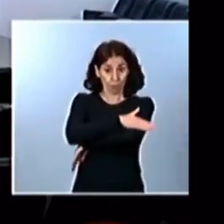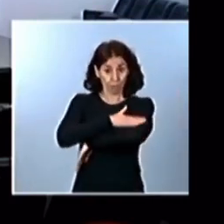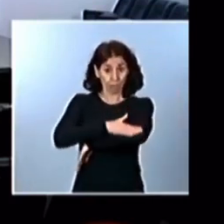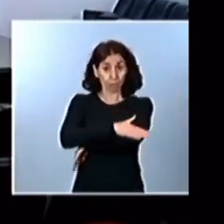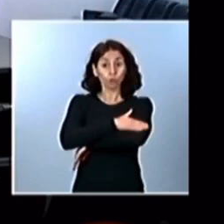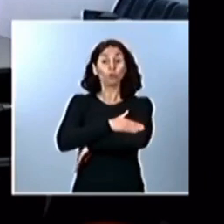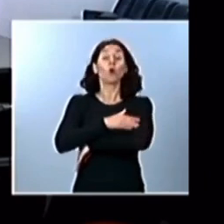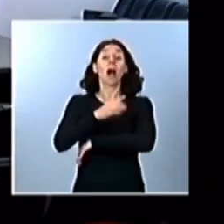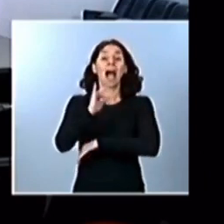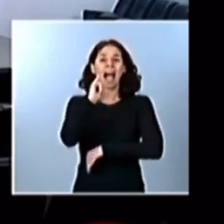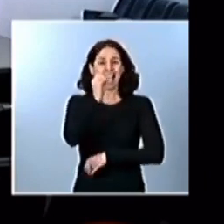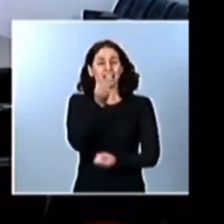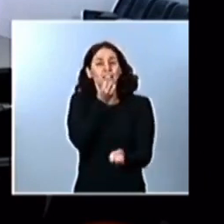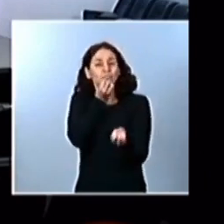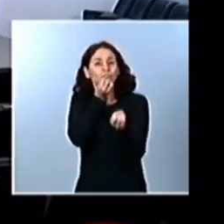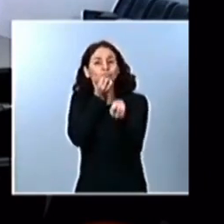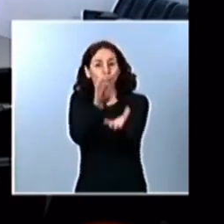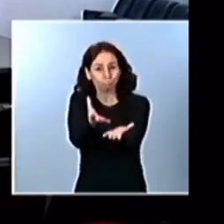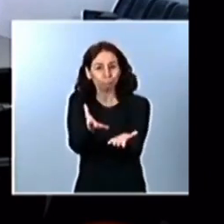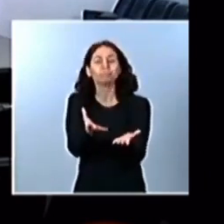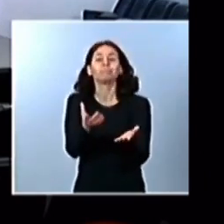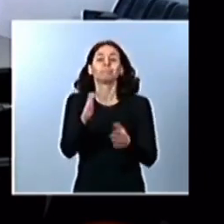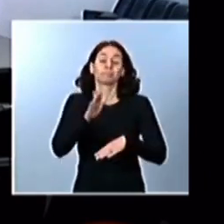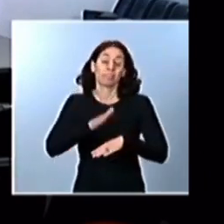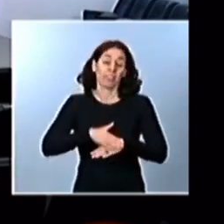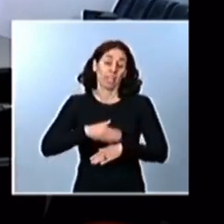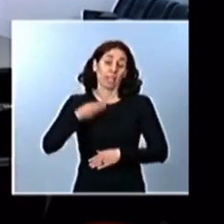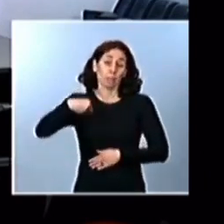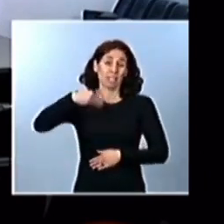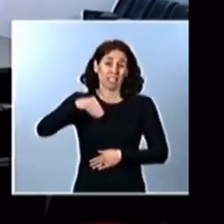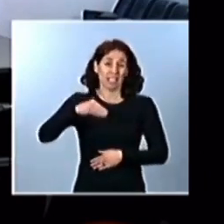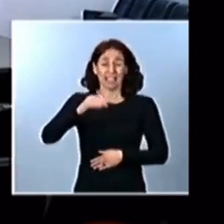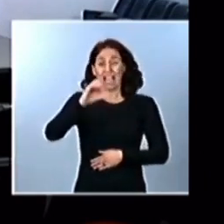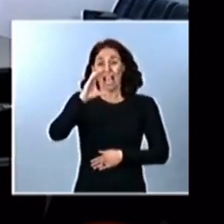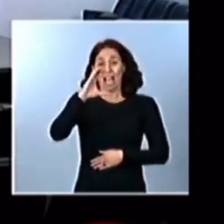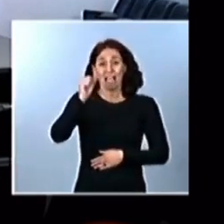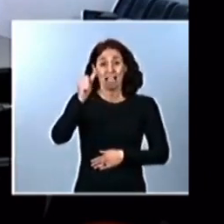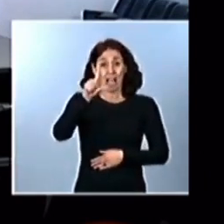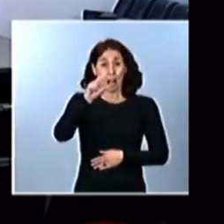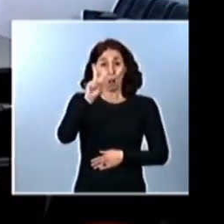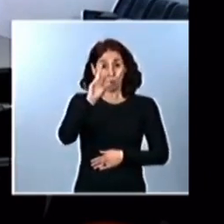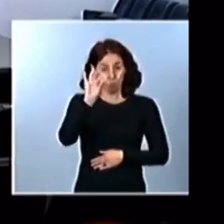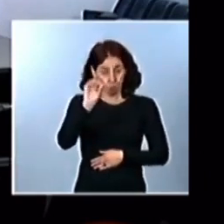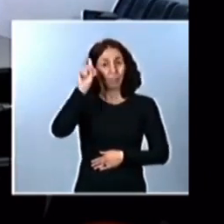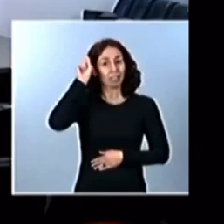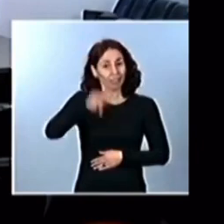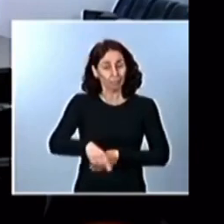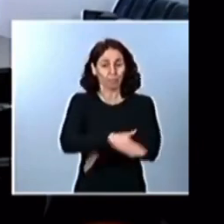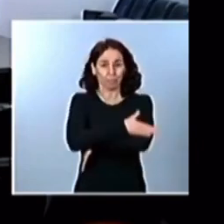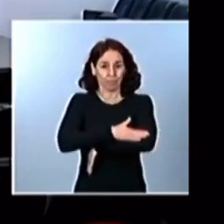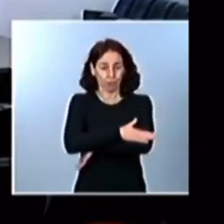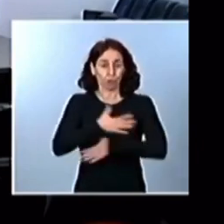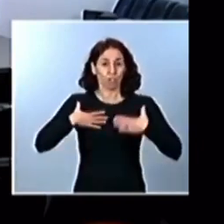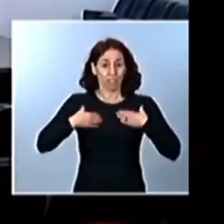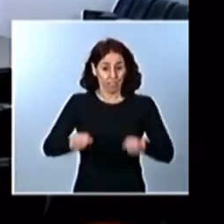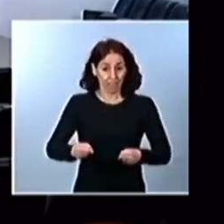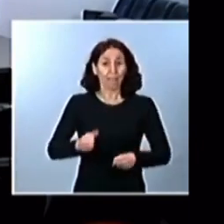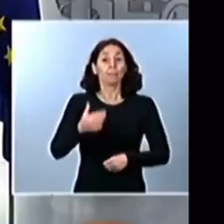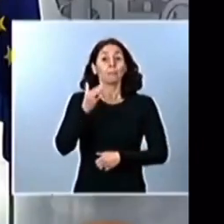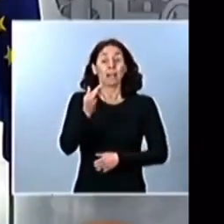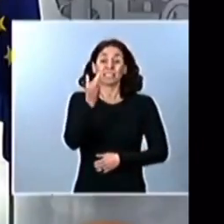técnico, la vicepresidenta primera, Carmen Calvo, el ministro de Sanidad, Salvador Illa, y el secretario general de la Presidencia, Félix Bolaños. Gracias,